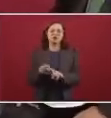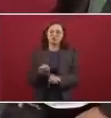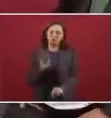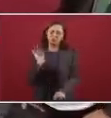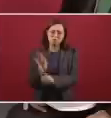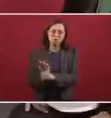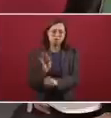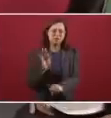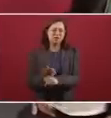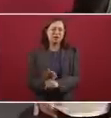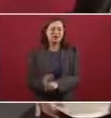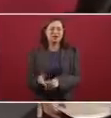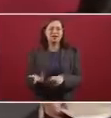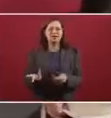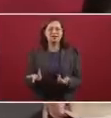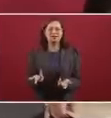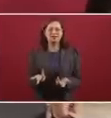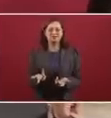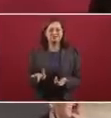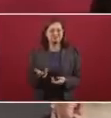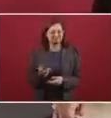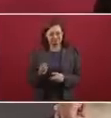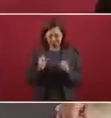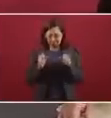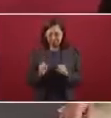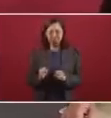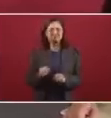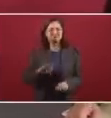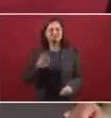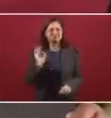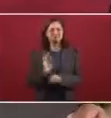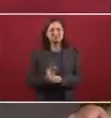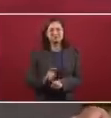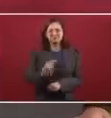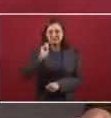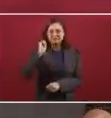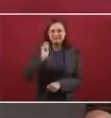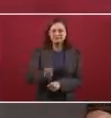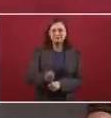que el informe, yo voy a estar presente